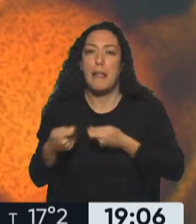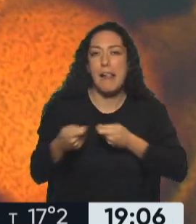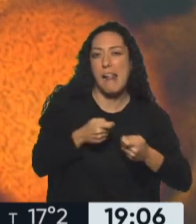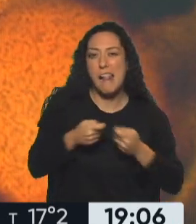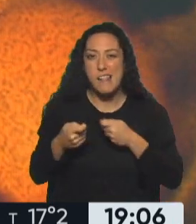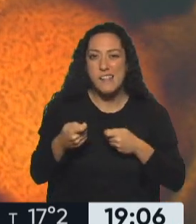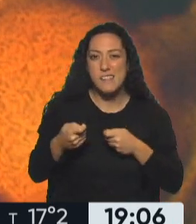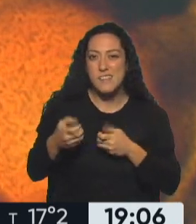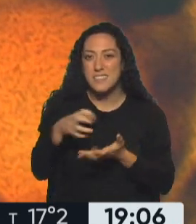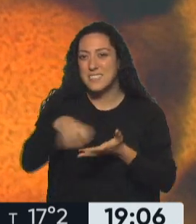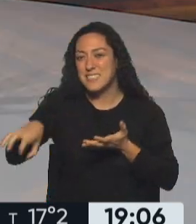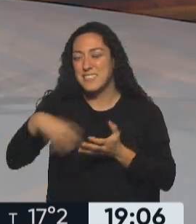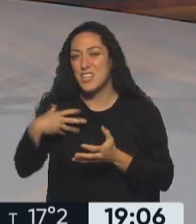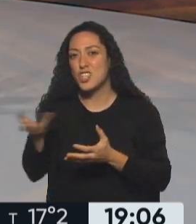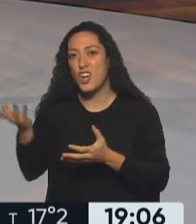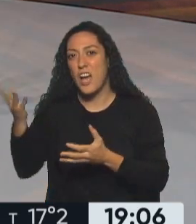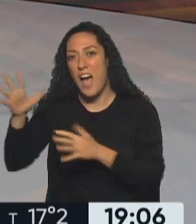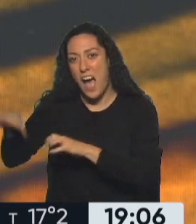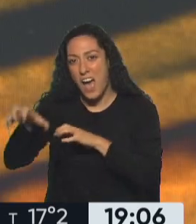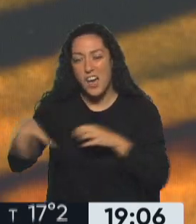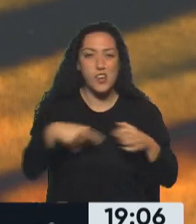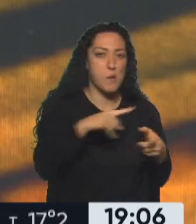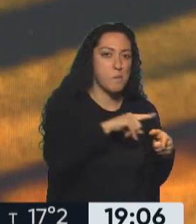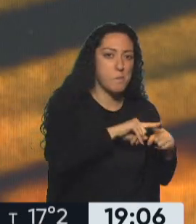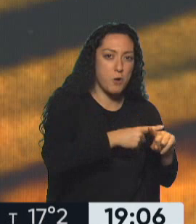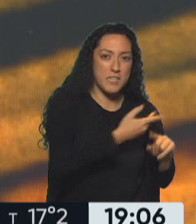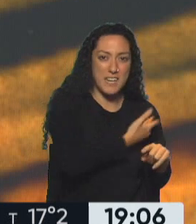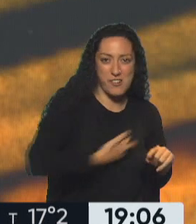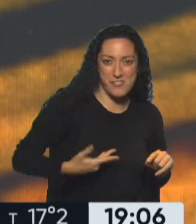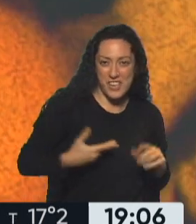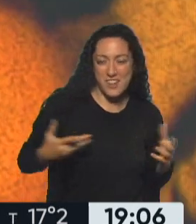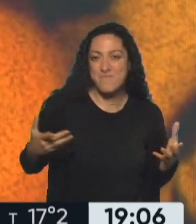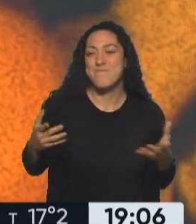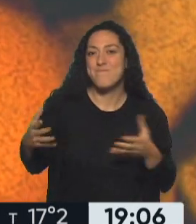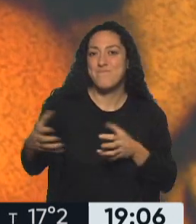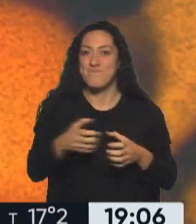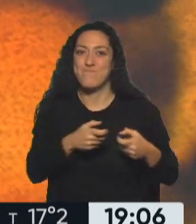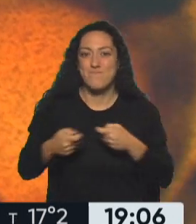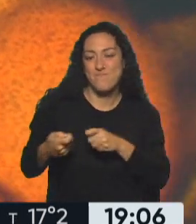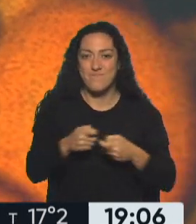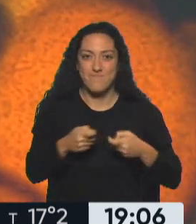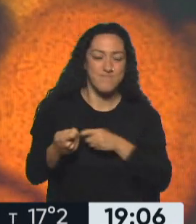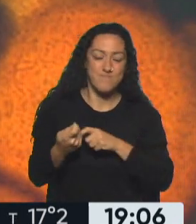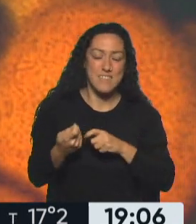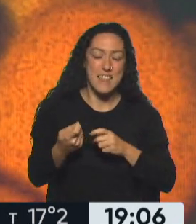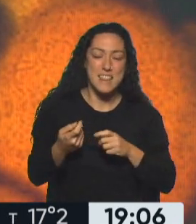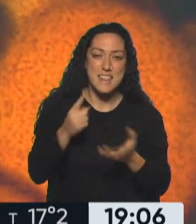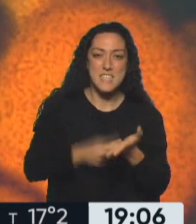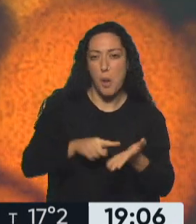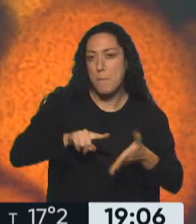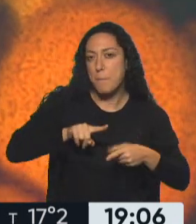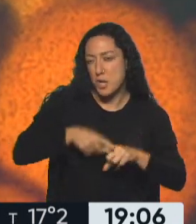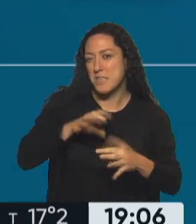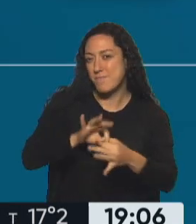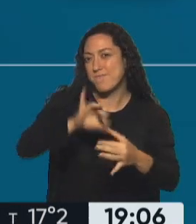gobierno y el sector del agro. Que no se puede entender sin la política. Por supuesto, una decisión completamente atravesada por la política y en ese